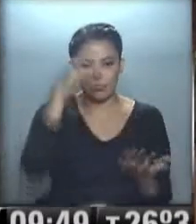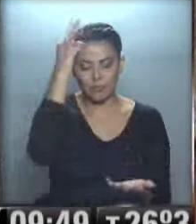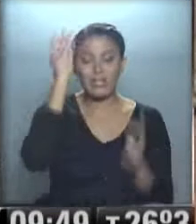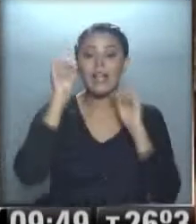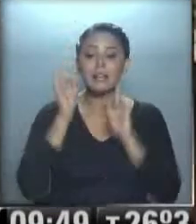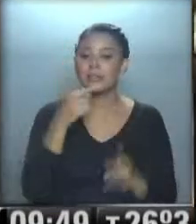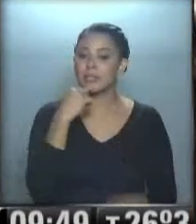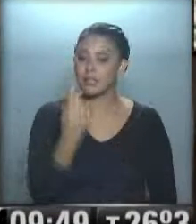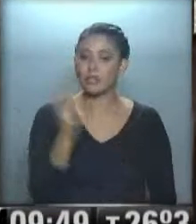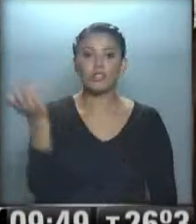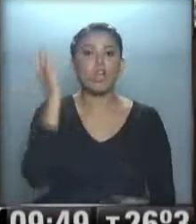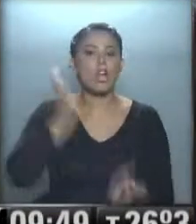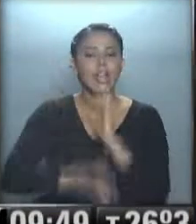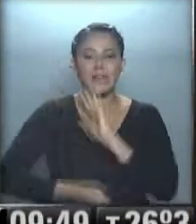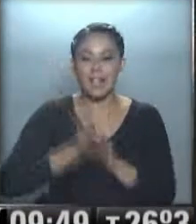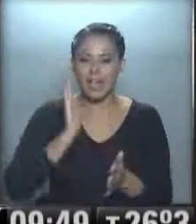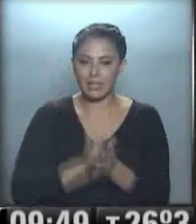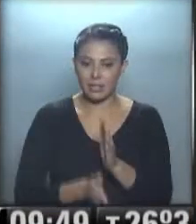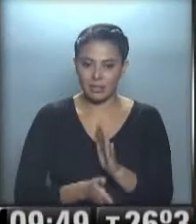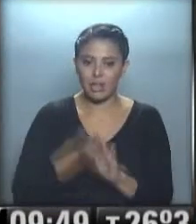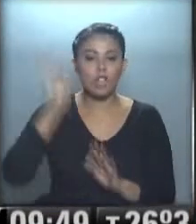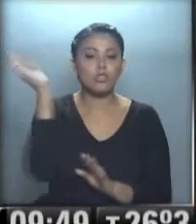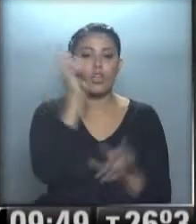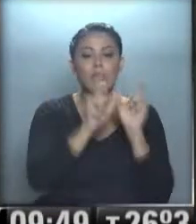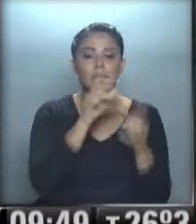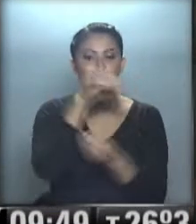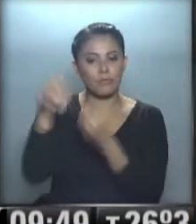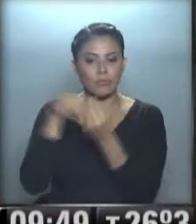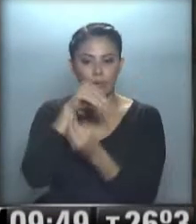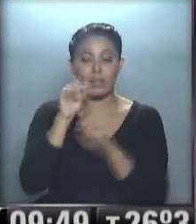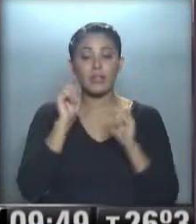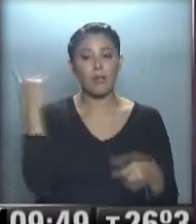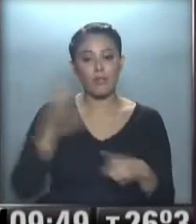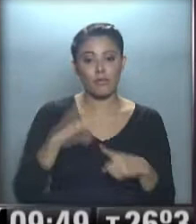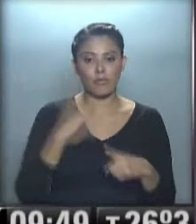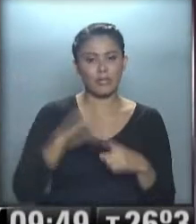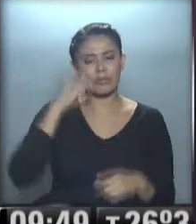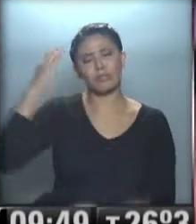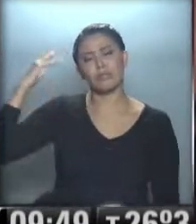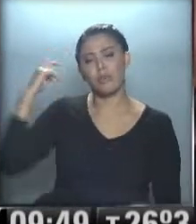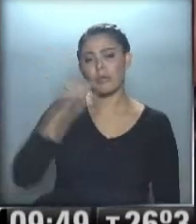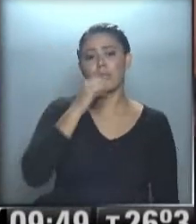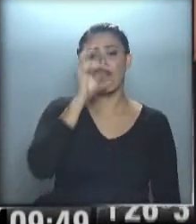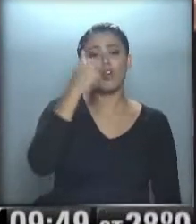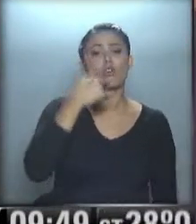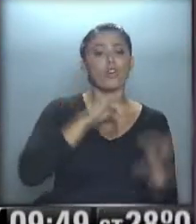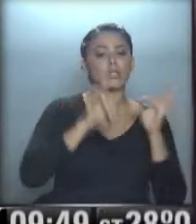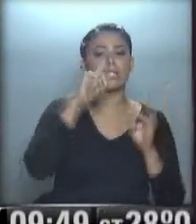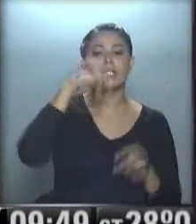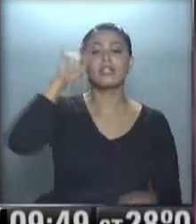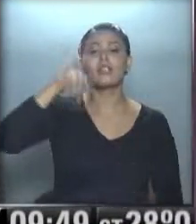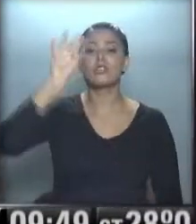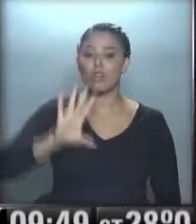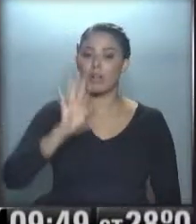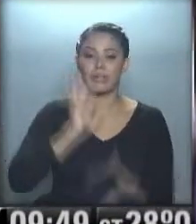destacar que es gratuito para toda la familia, y que es un festival tan viejo como Cosquín, y que es el único que se